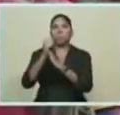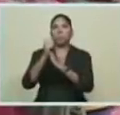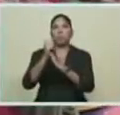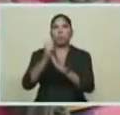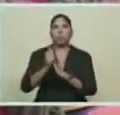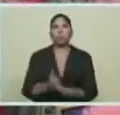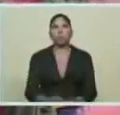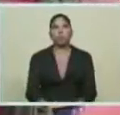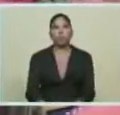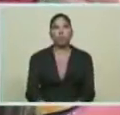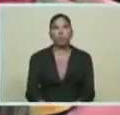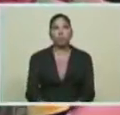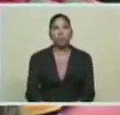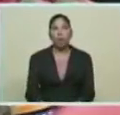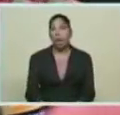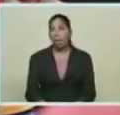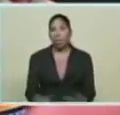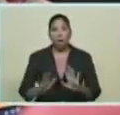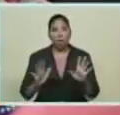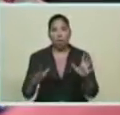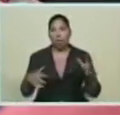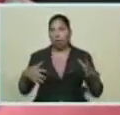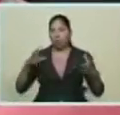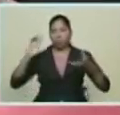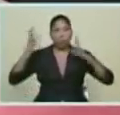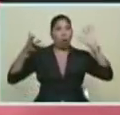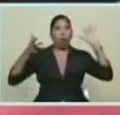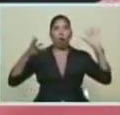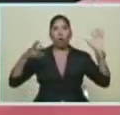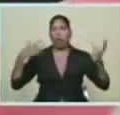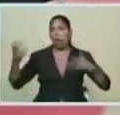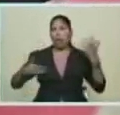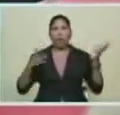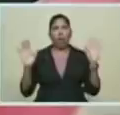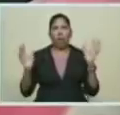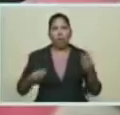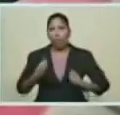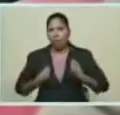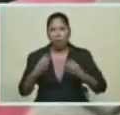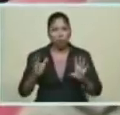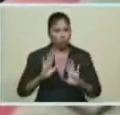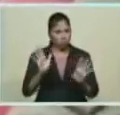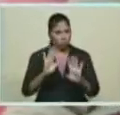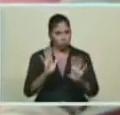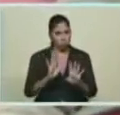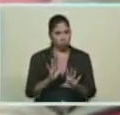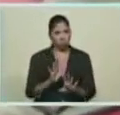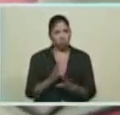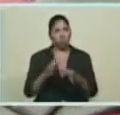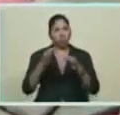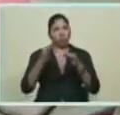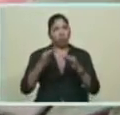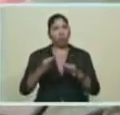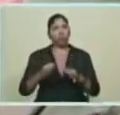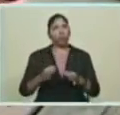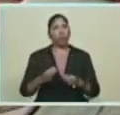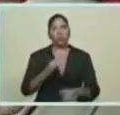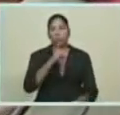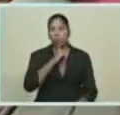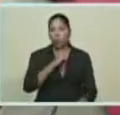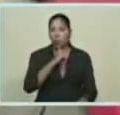capacidad, sin desesperarnos, sin caer en provocaciones jamás. Eso sí, aguantando los